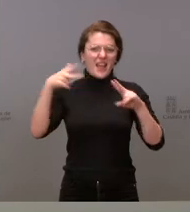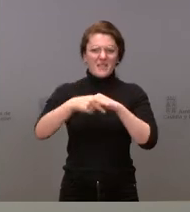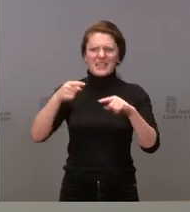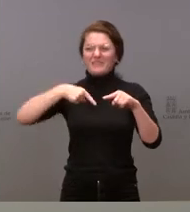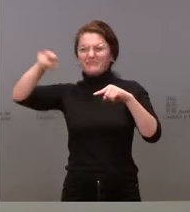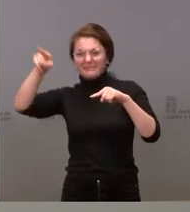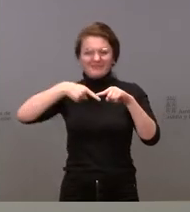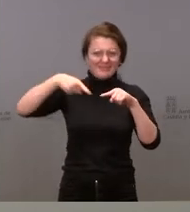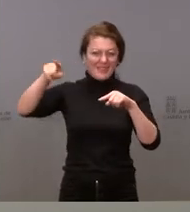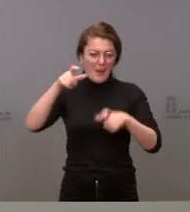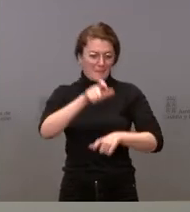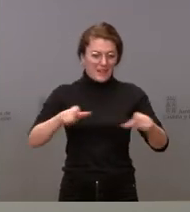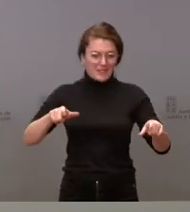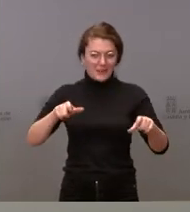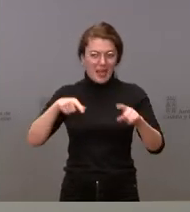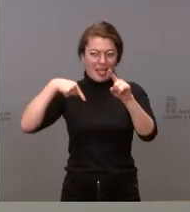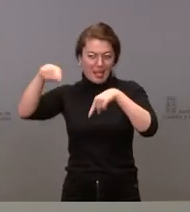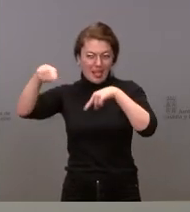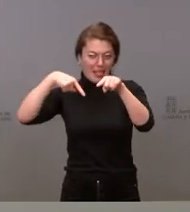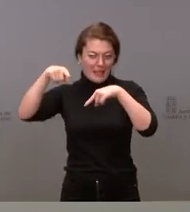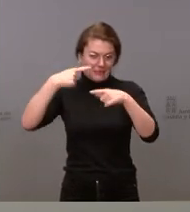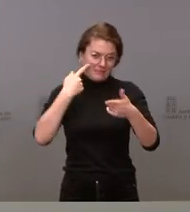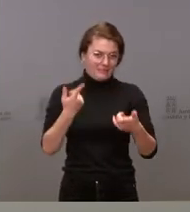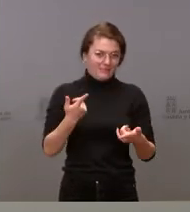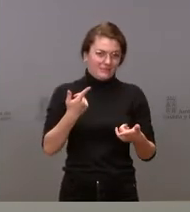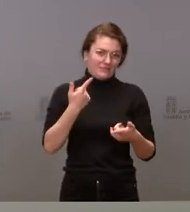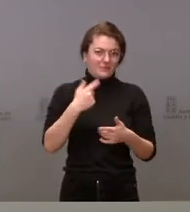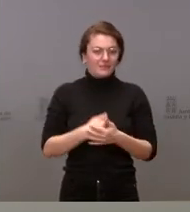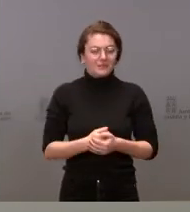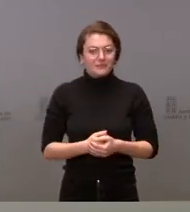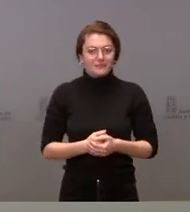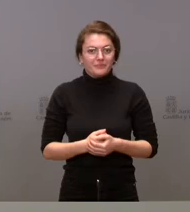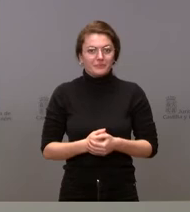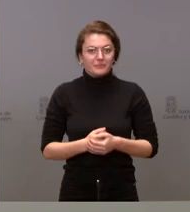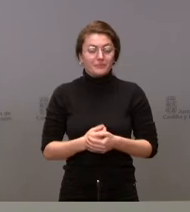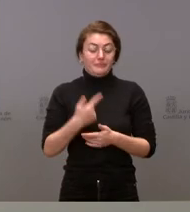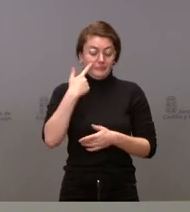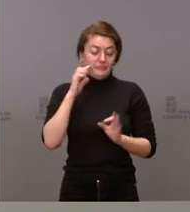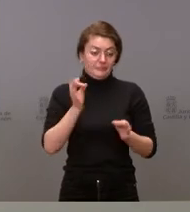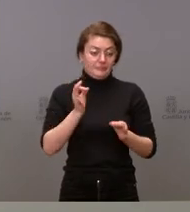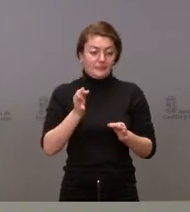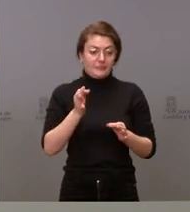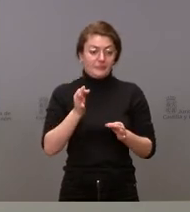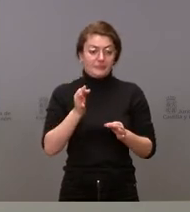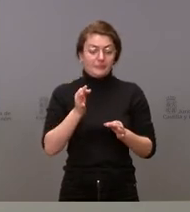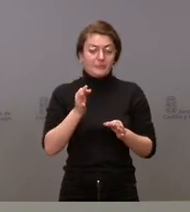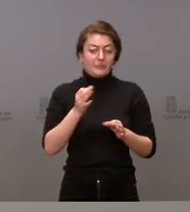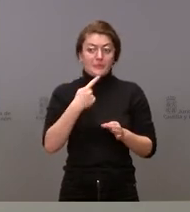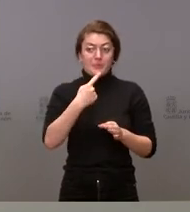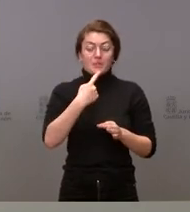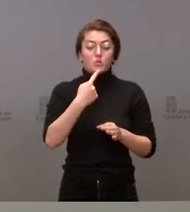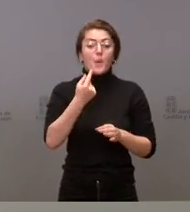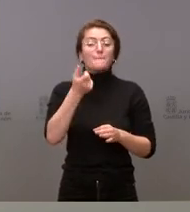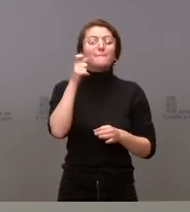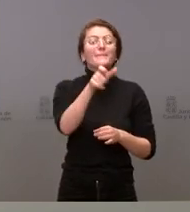de productos de un país a otro y realmente me acaban de comunicar que el precio de referencia a precio básico